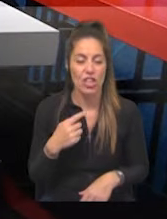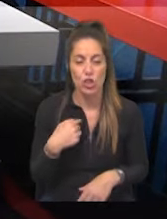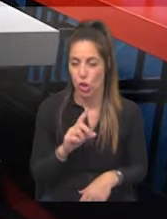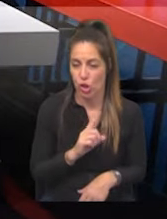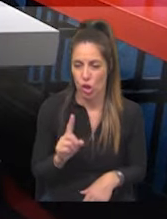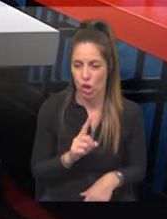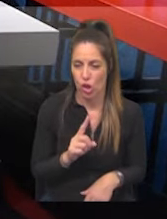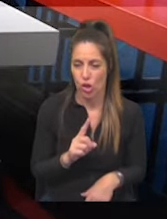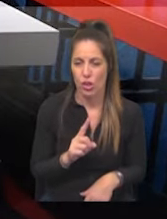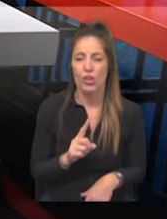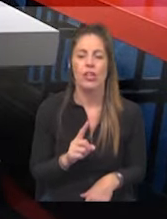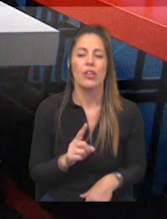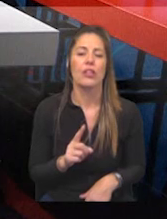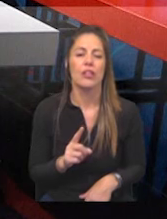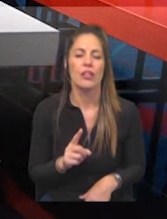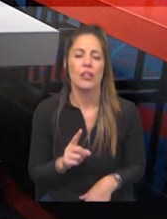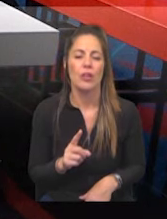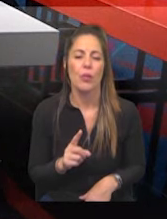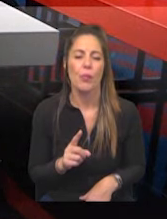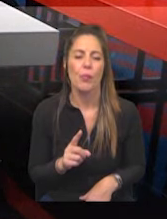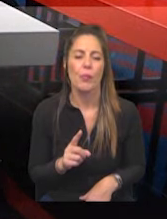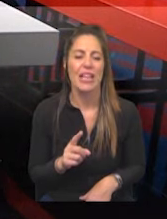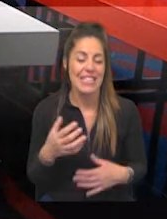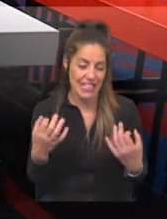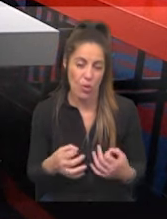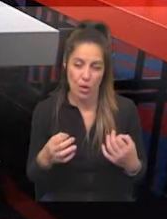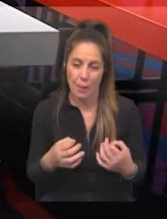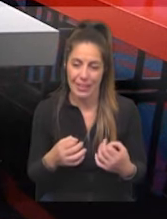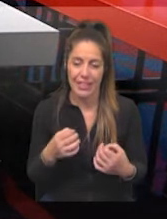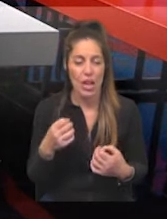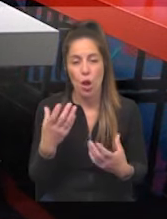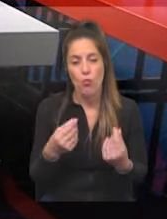que para los políticos seguramente